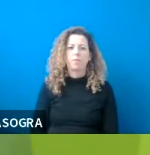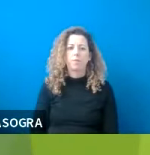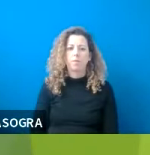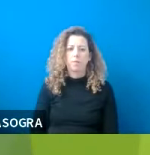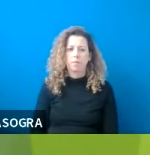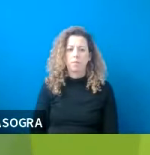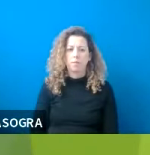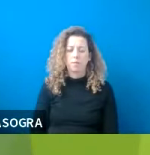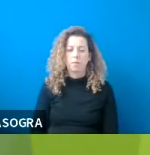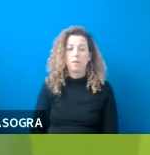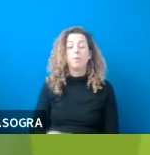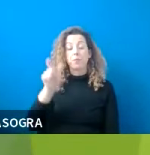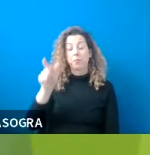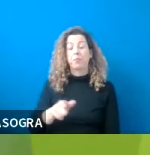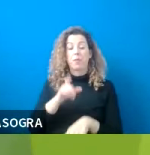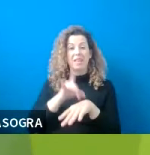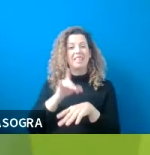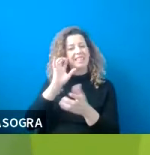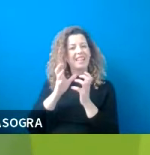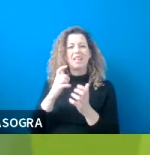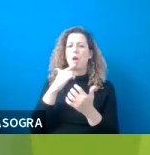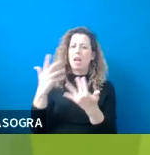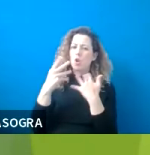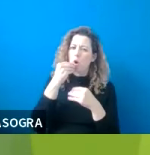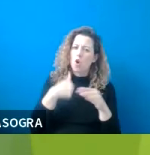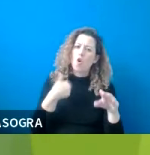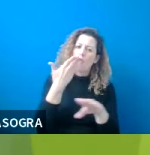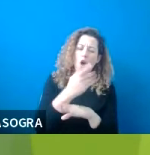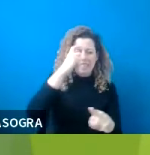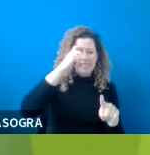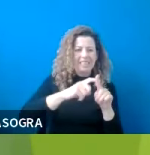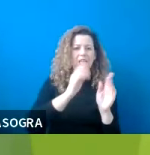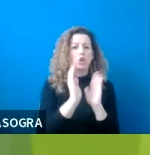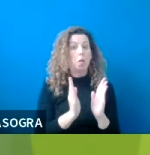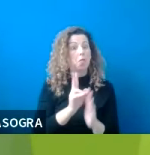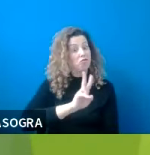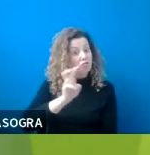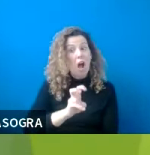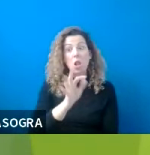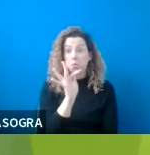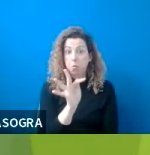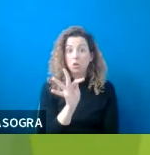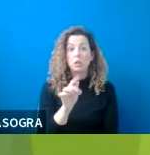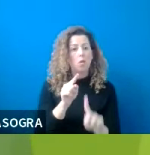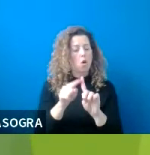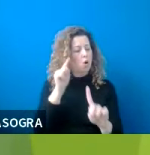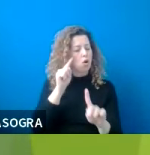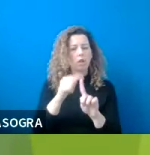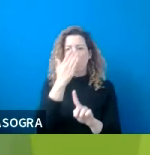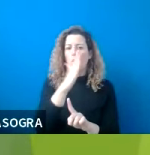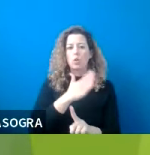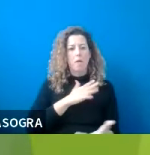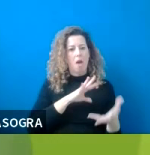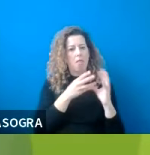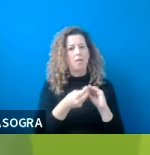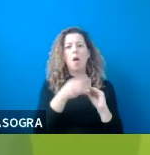esta psiquiatra me aconsejó que hiciera psicoterapia, lo que me vino muy bien para adecuar mis conductas, ya que todo